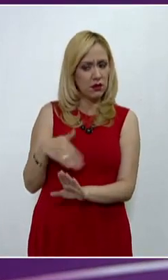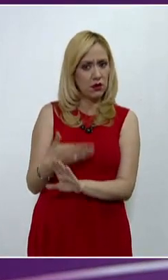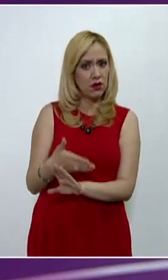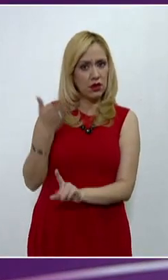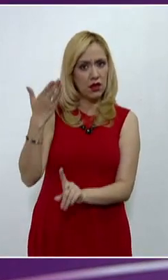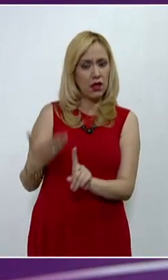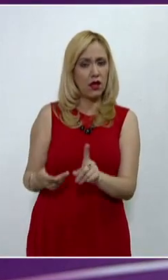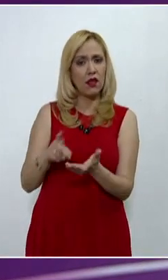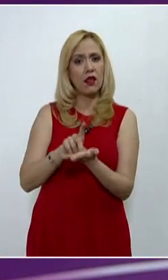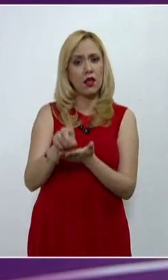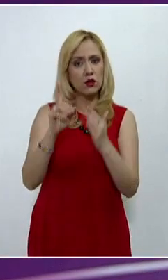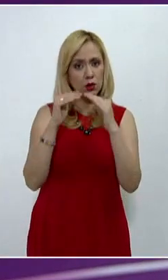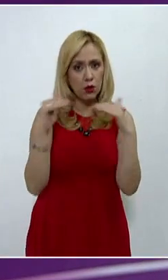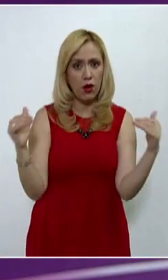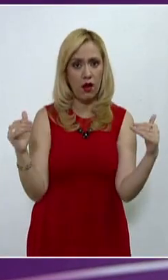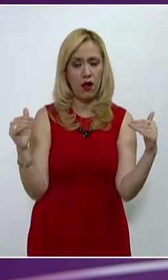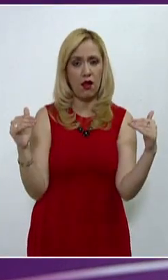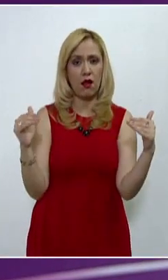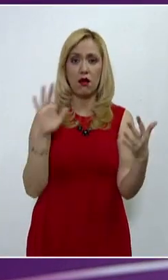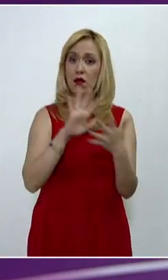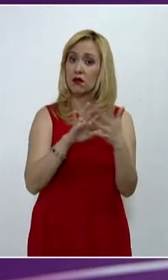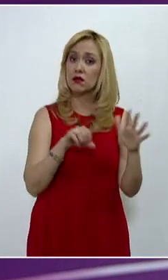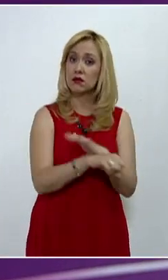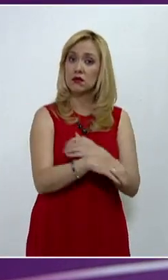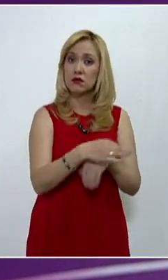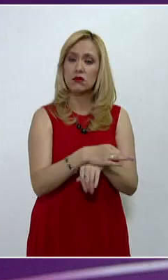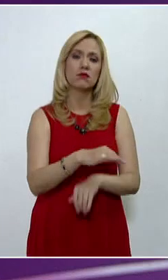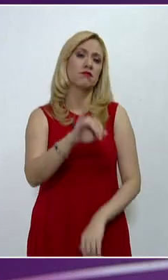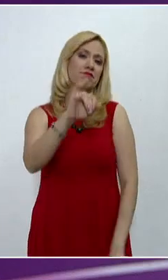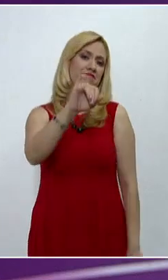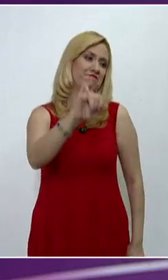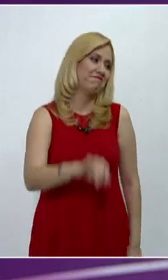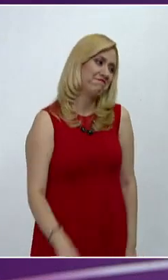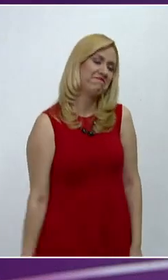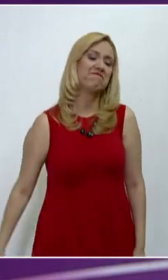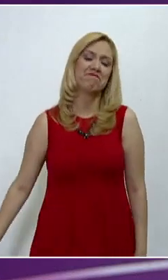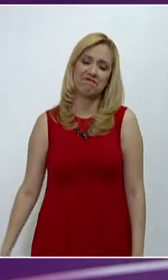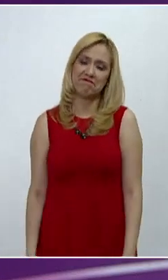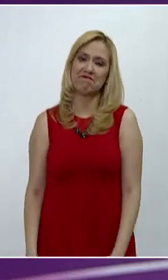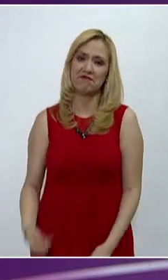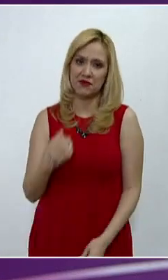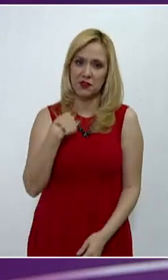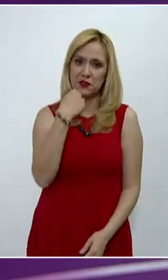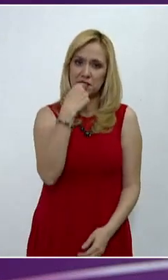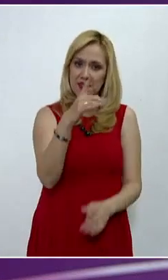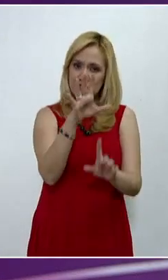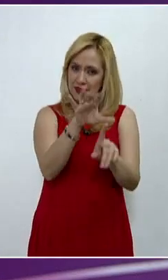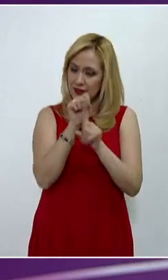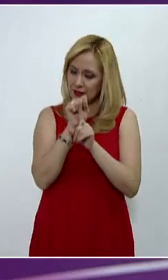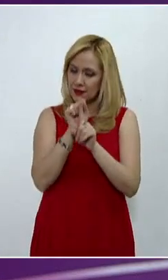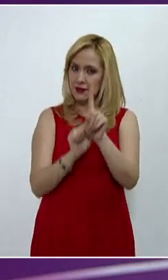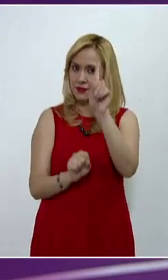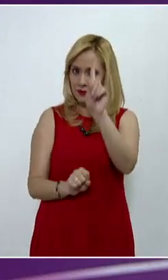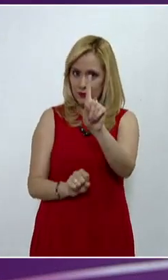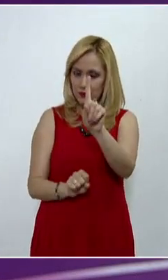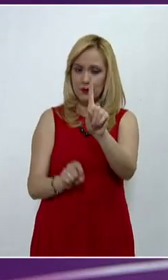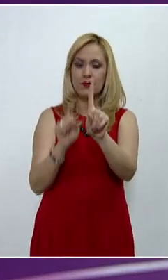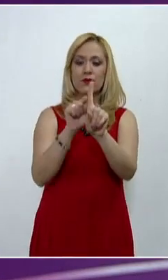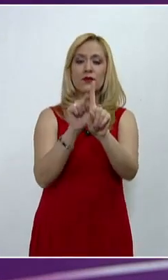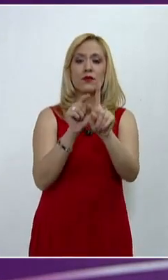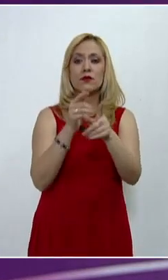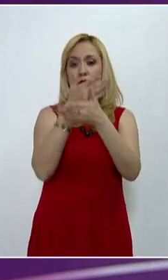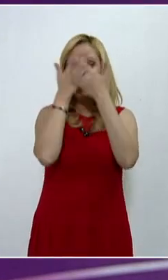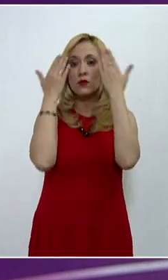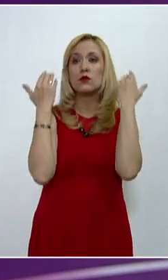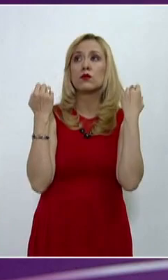contra del derecho a la igualdad de la prisión preventiva. Sin duda. A ver, yo recuperaría parte de lo que tú ahorita planteabas. Uno, la presunción de